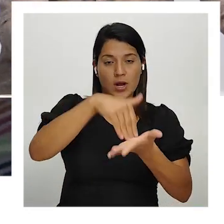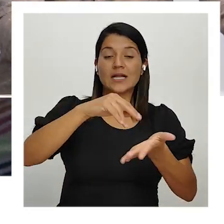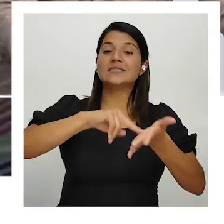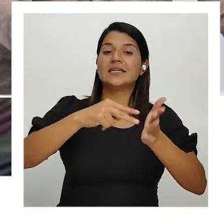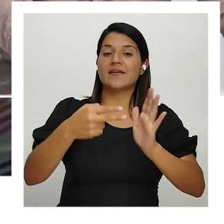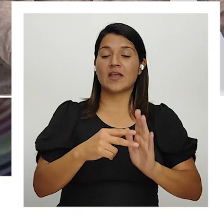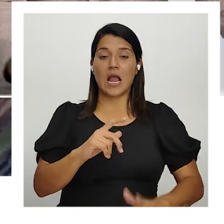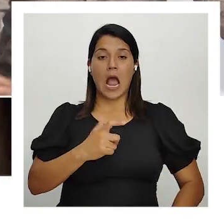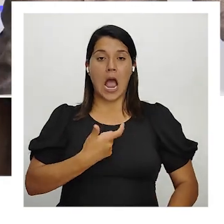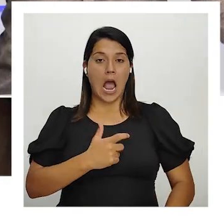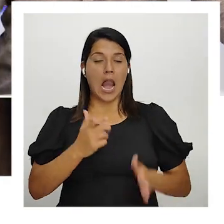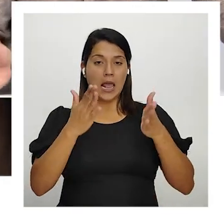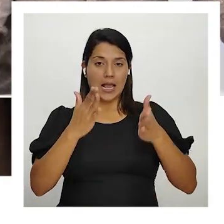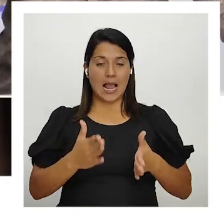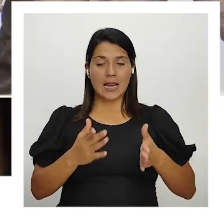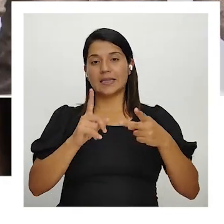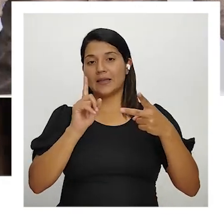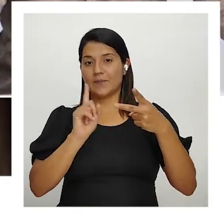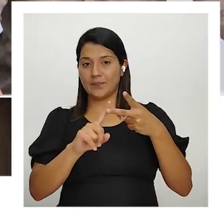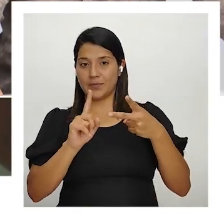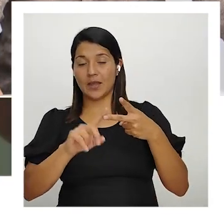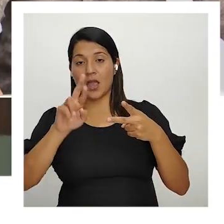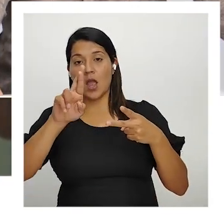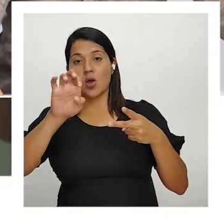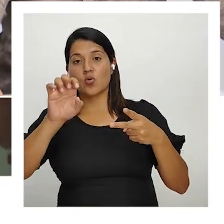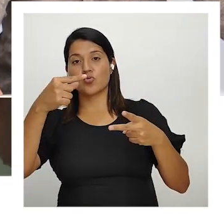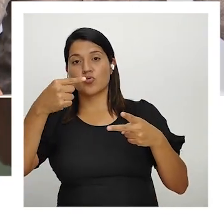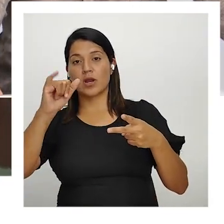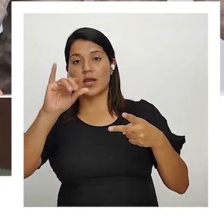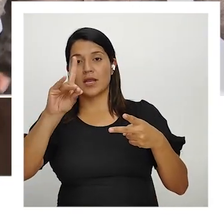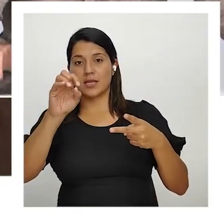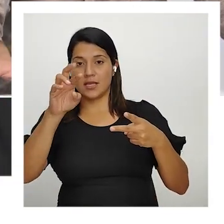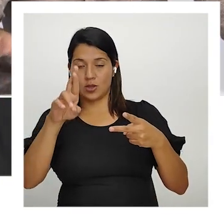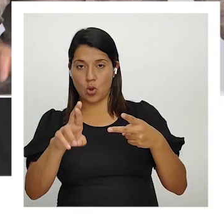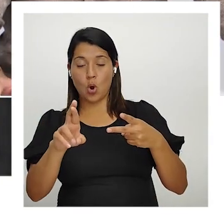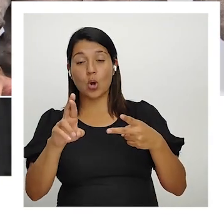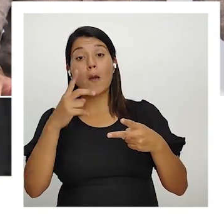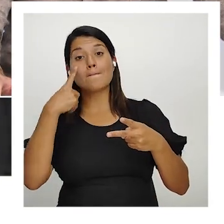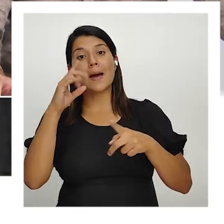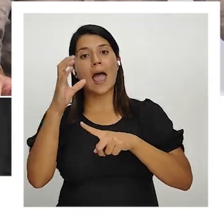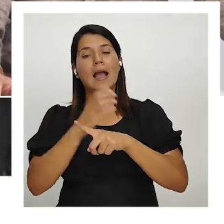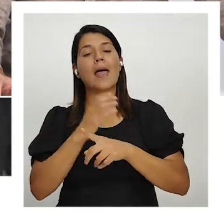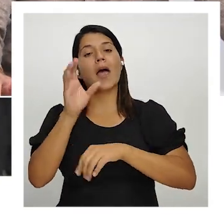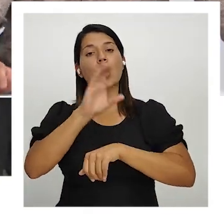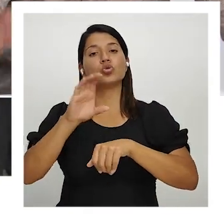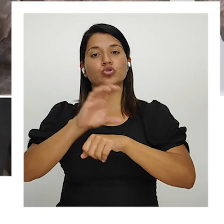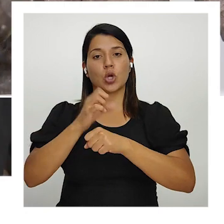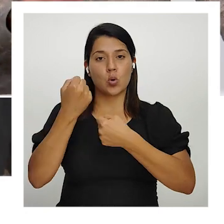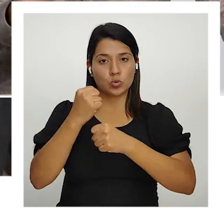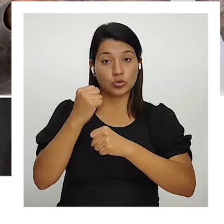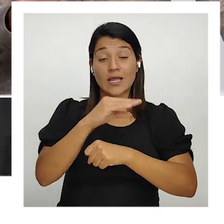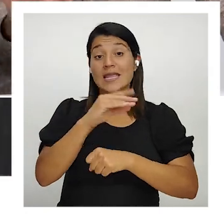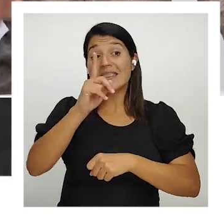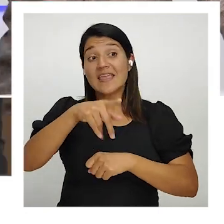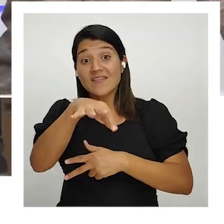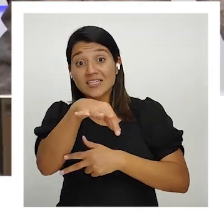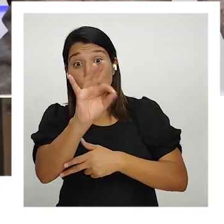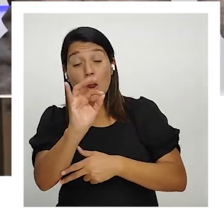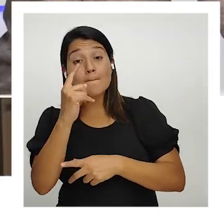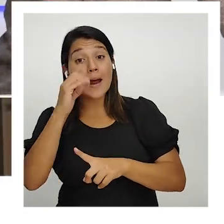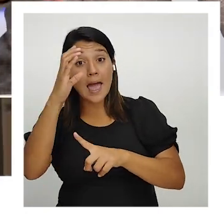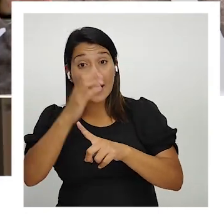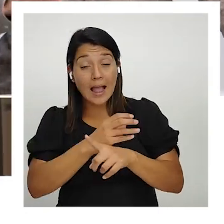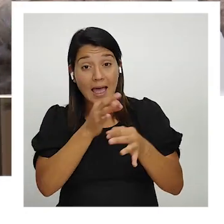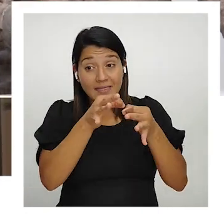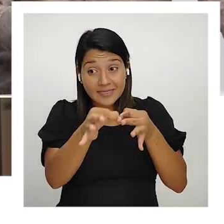la alcaldía y los regidores para sus respectivos consejos municipales, y tienen que escoger para cada